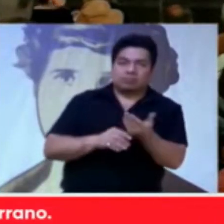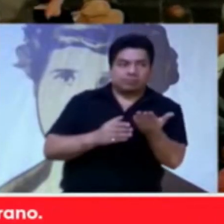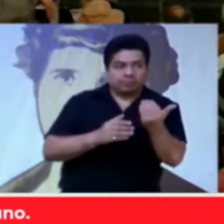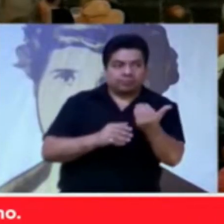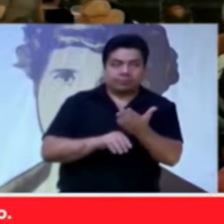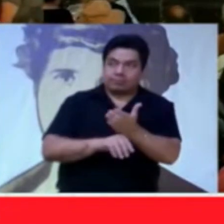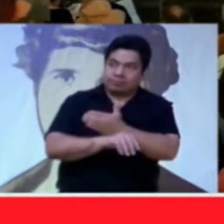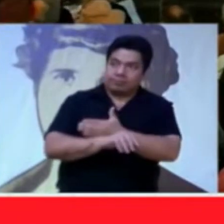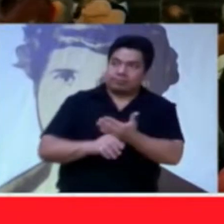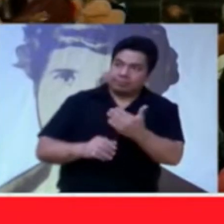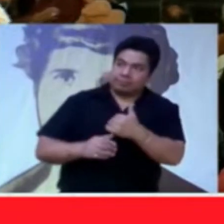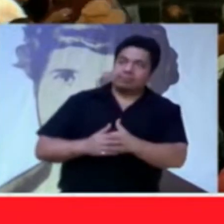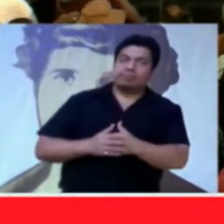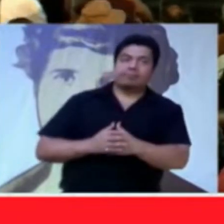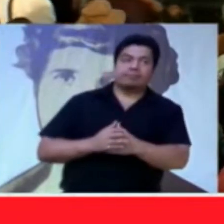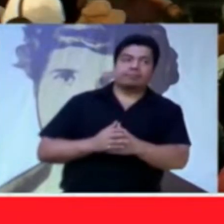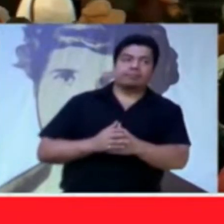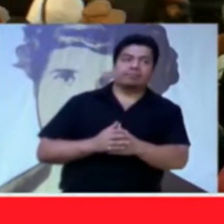favor